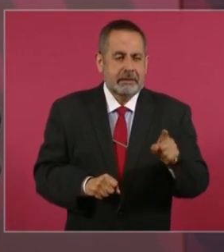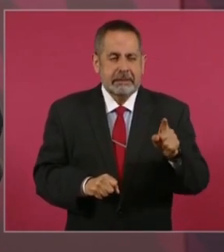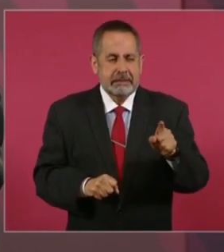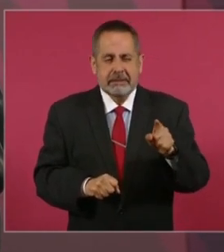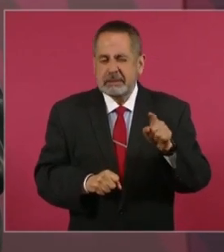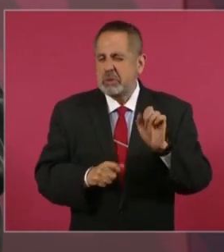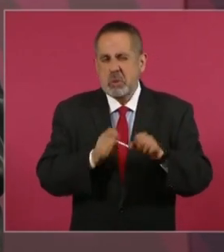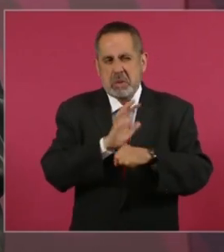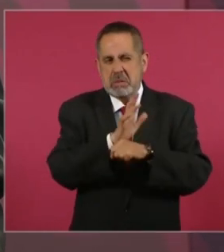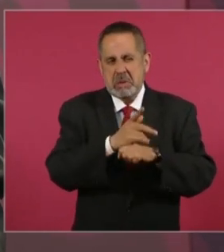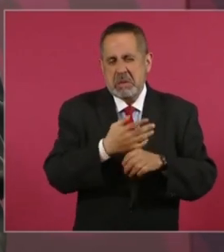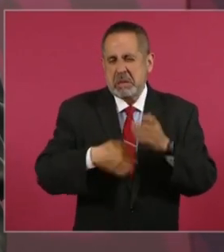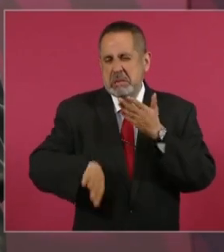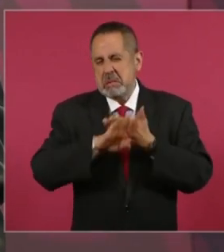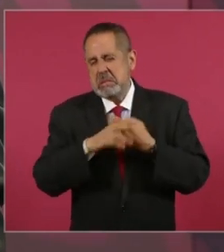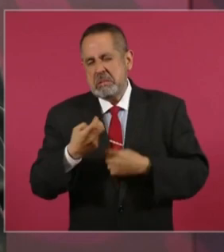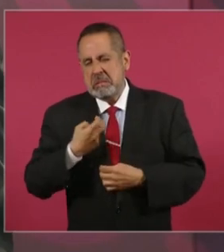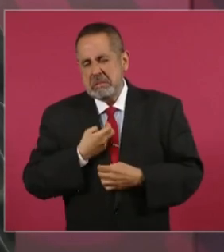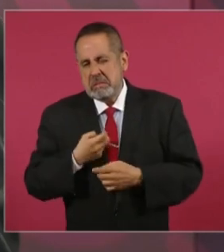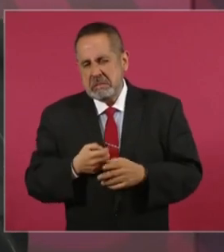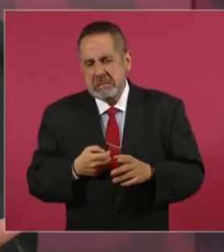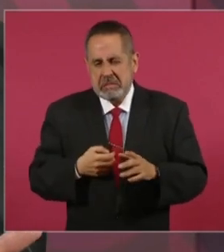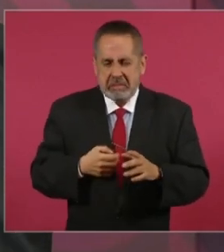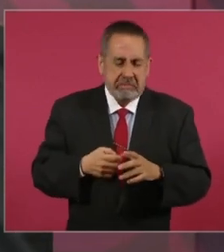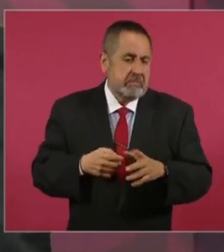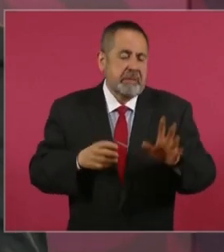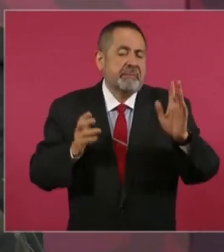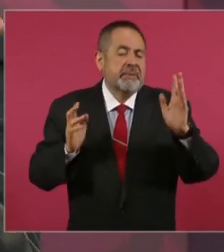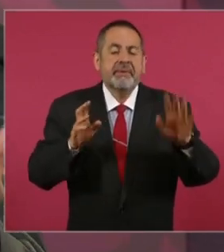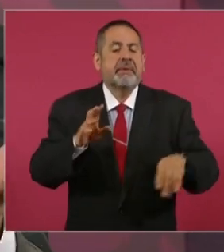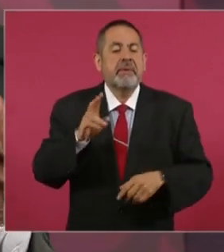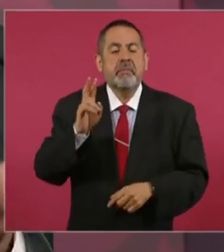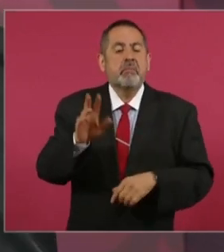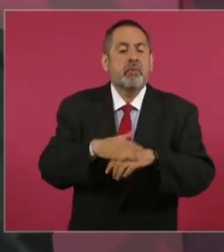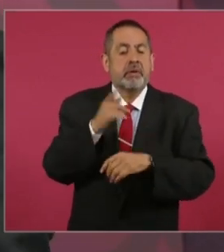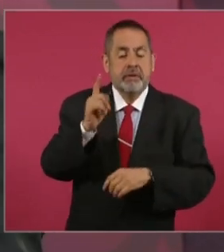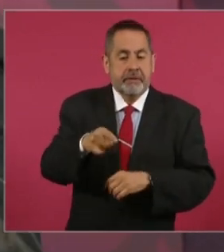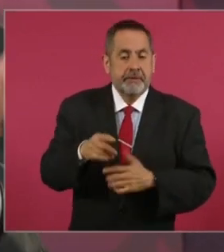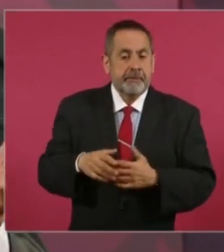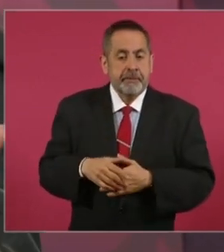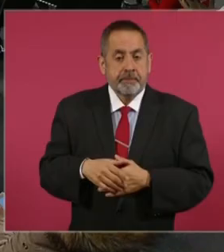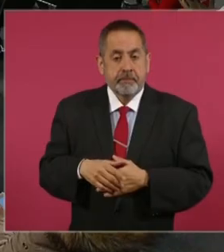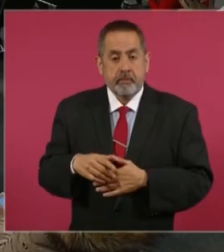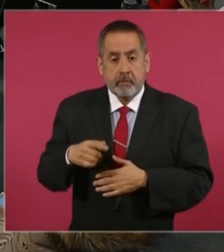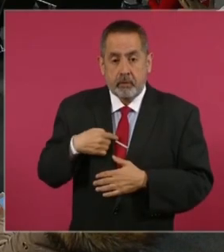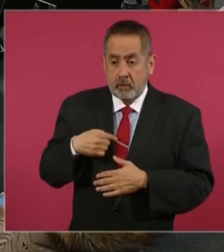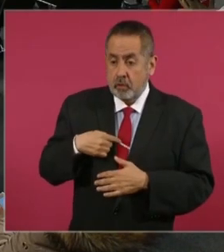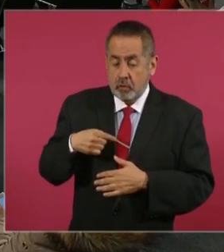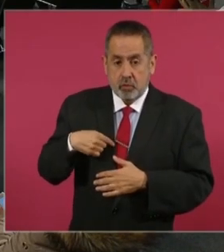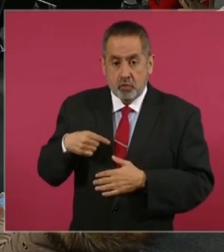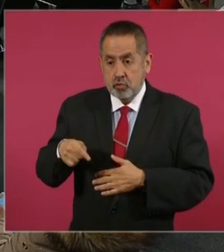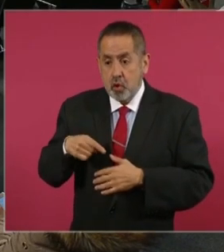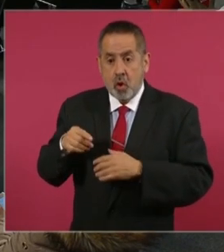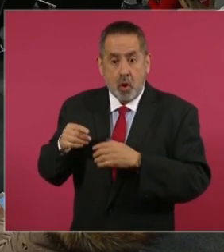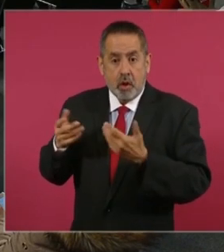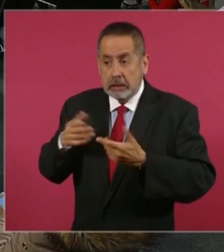golpearnos, porque es que nosotros les dejamos mucho dinero